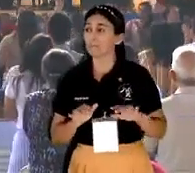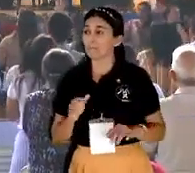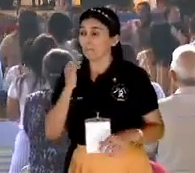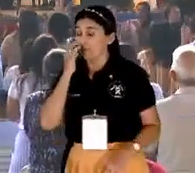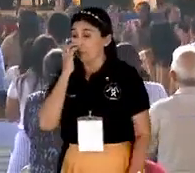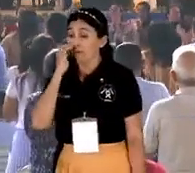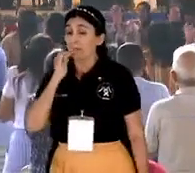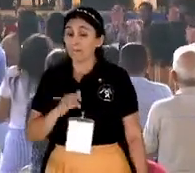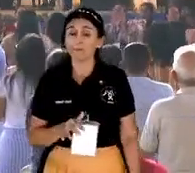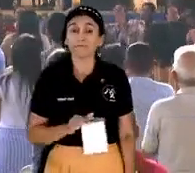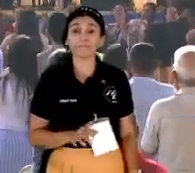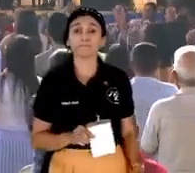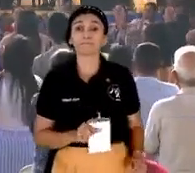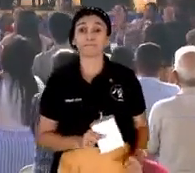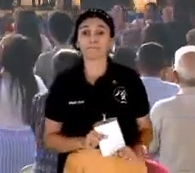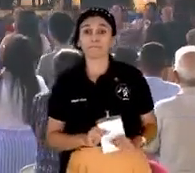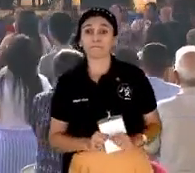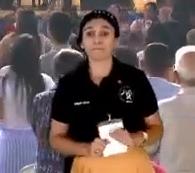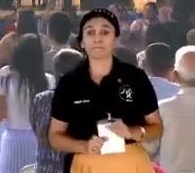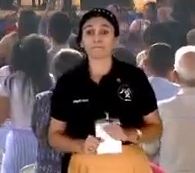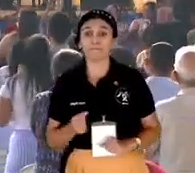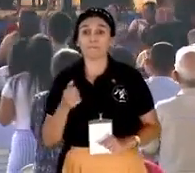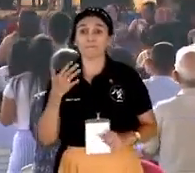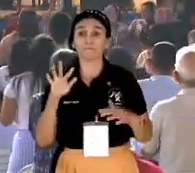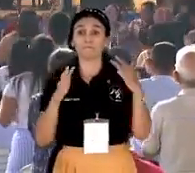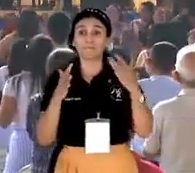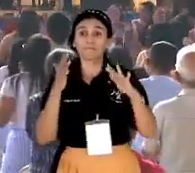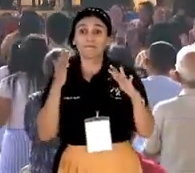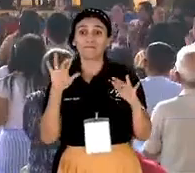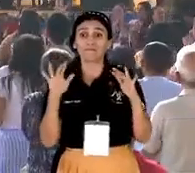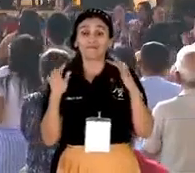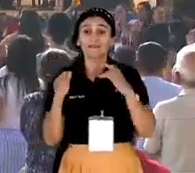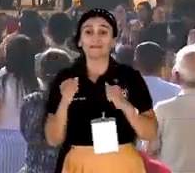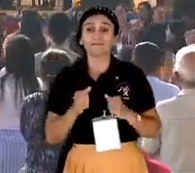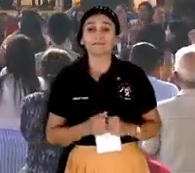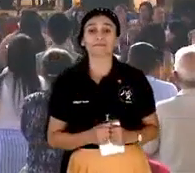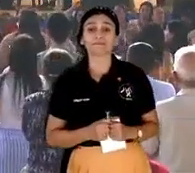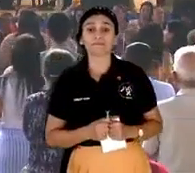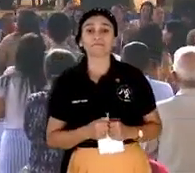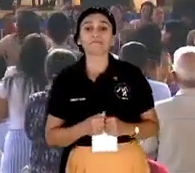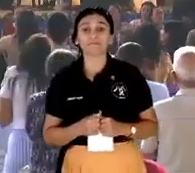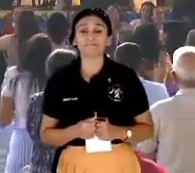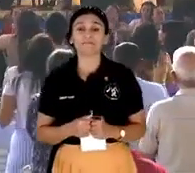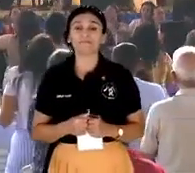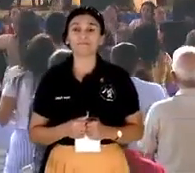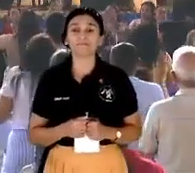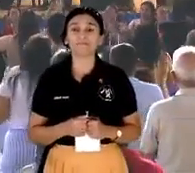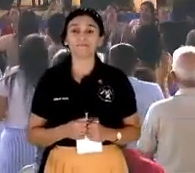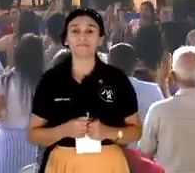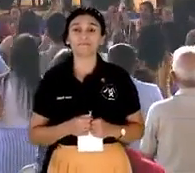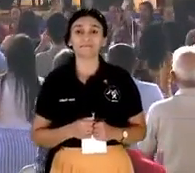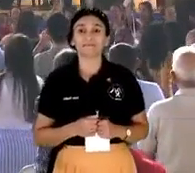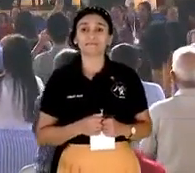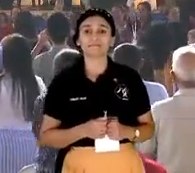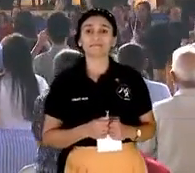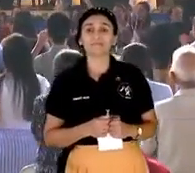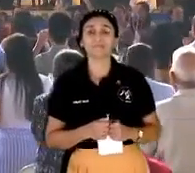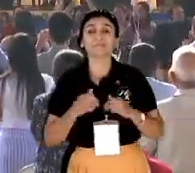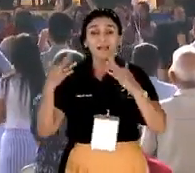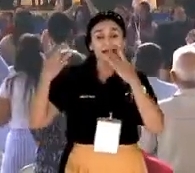está con Jesús. Se los queremos, sí. Y todos reunidos en la